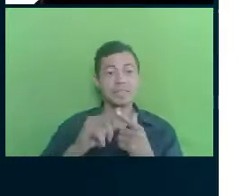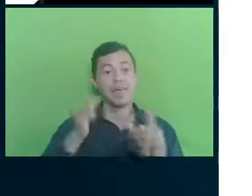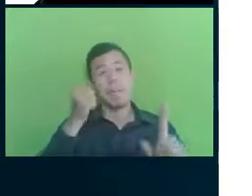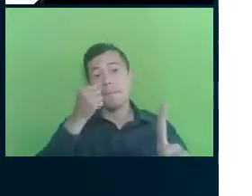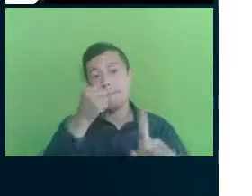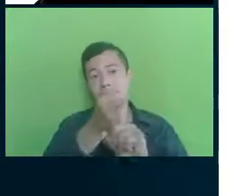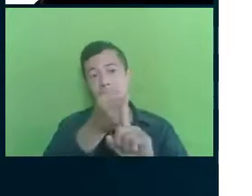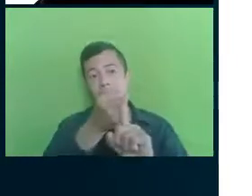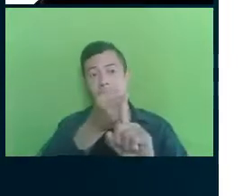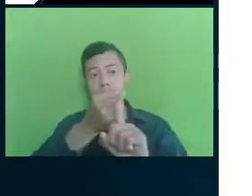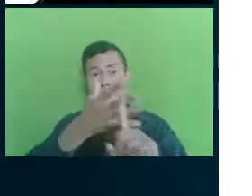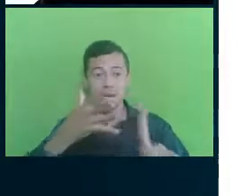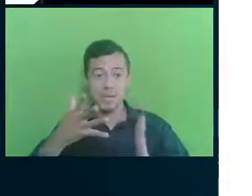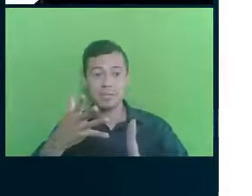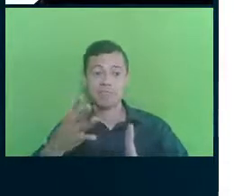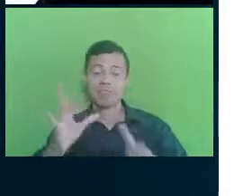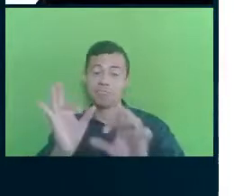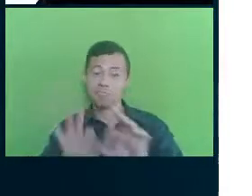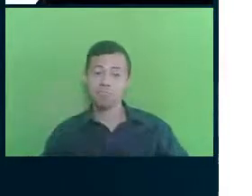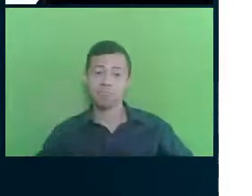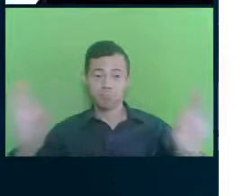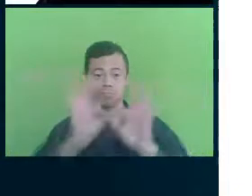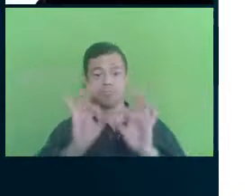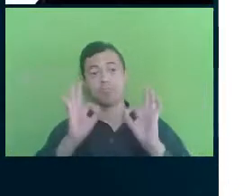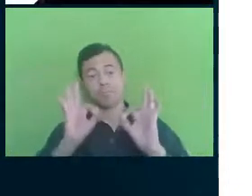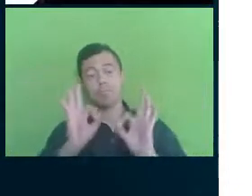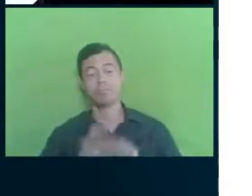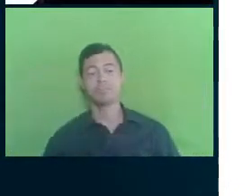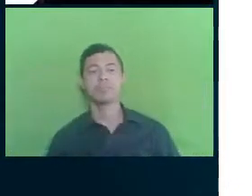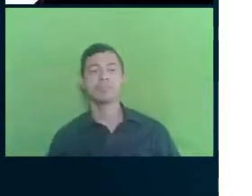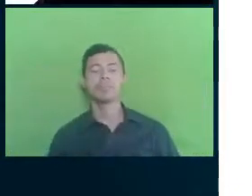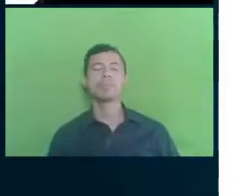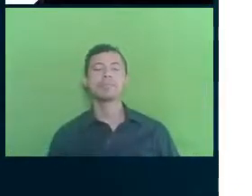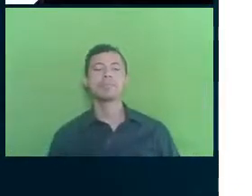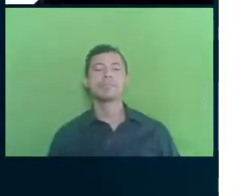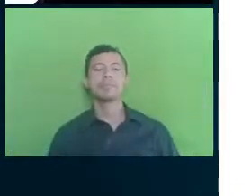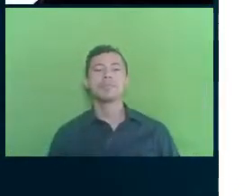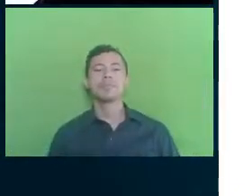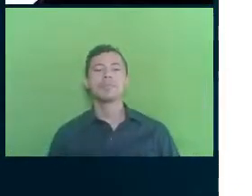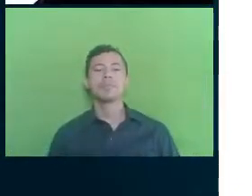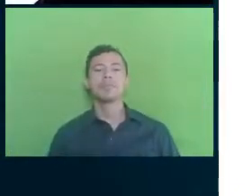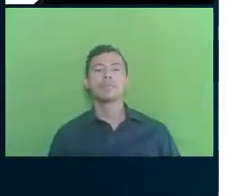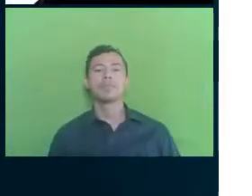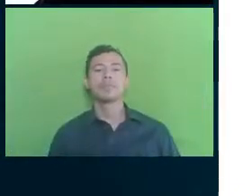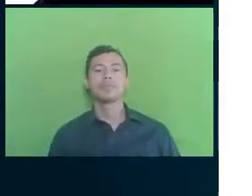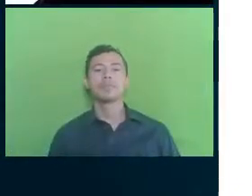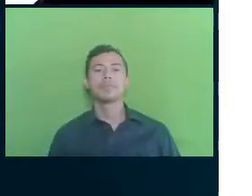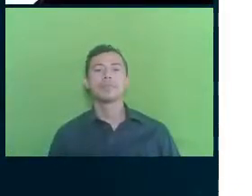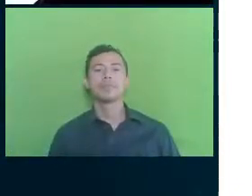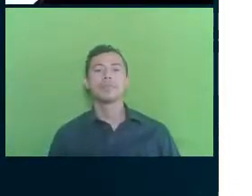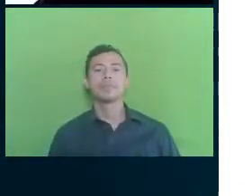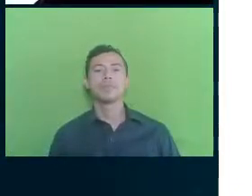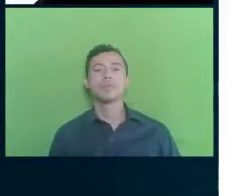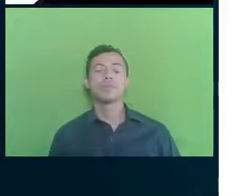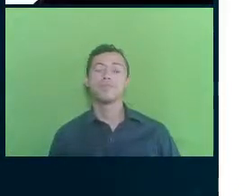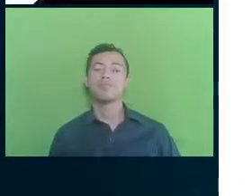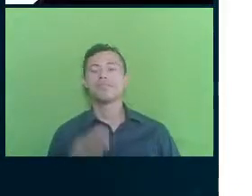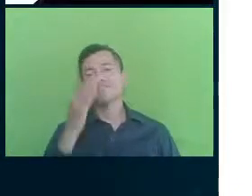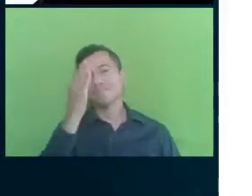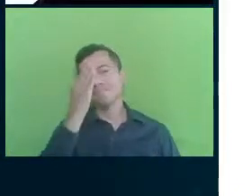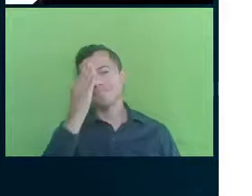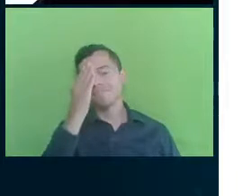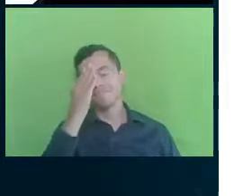impacto mucho más importante en la inteligencia artificial. ¿Qué sí nos hemos estado dando cuenta? Cada vez que llegamos